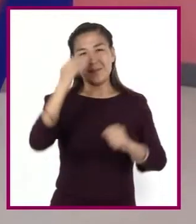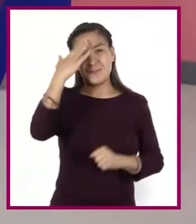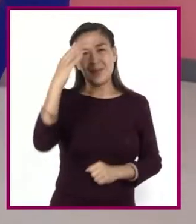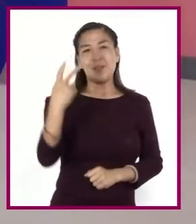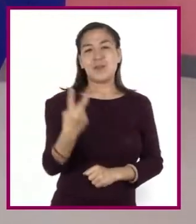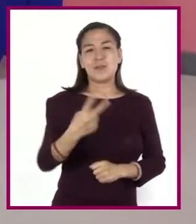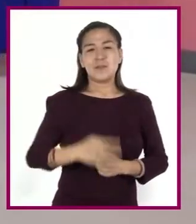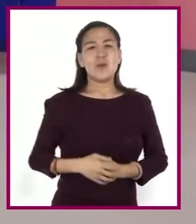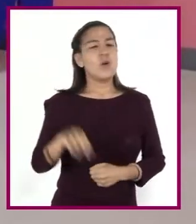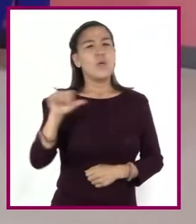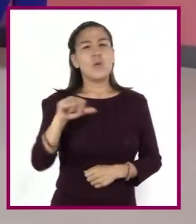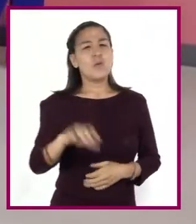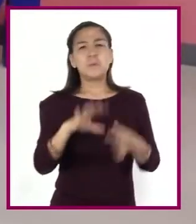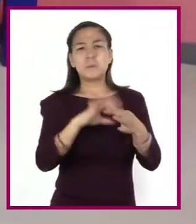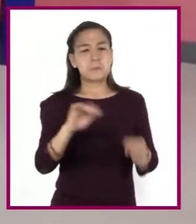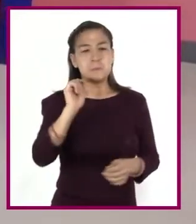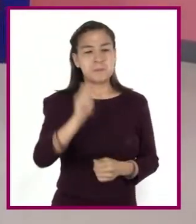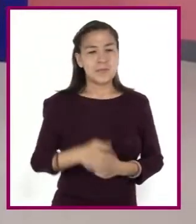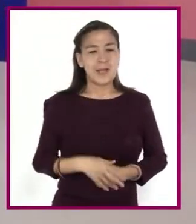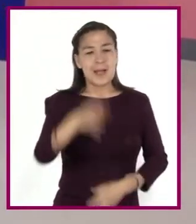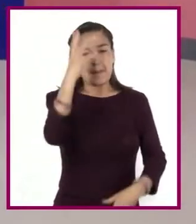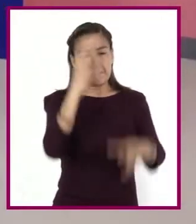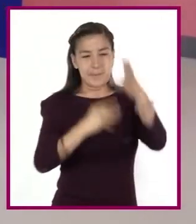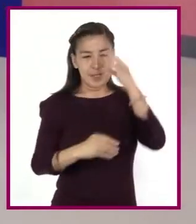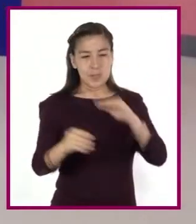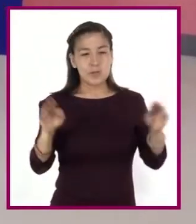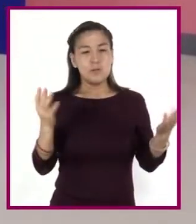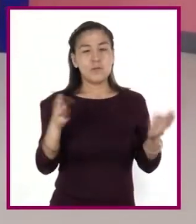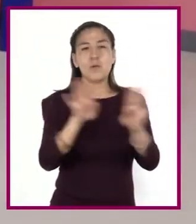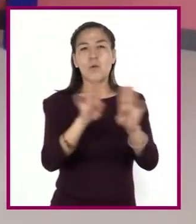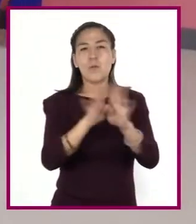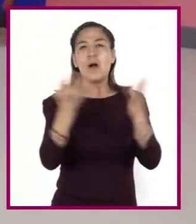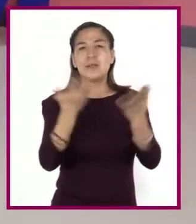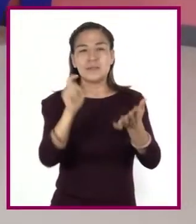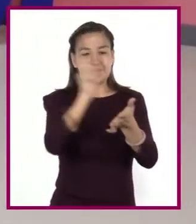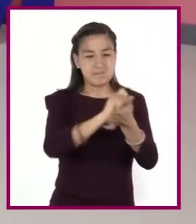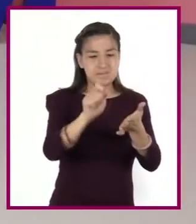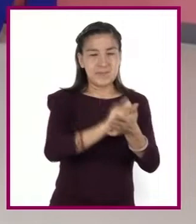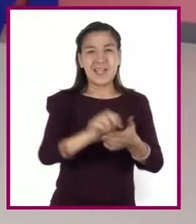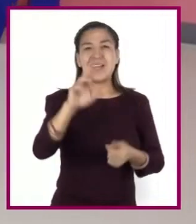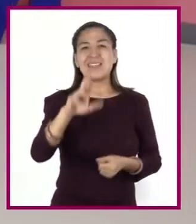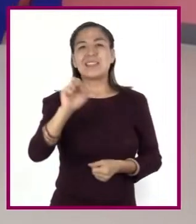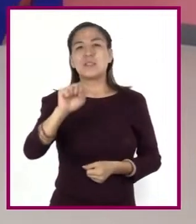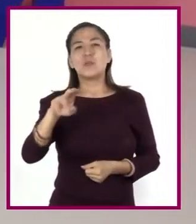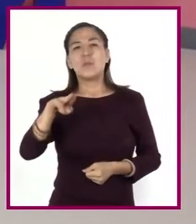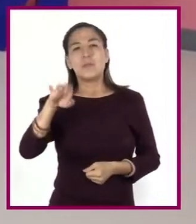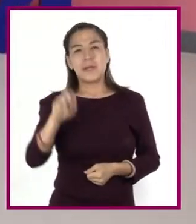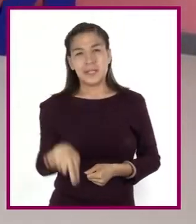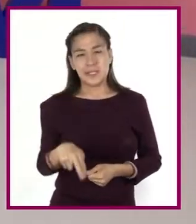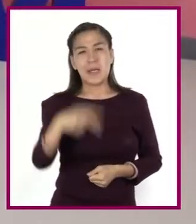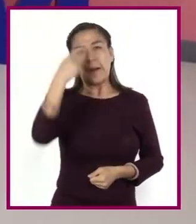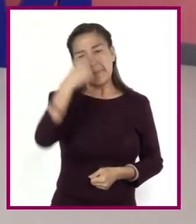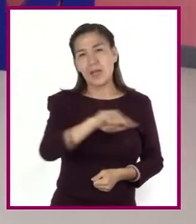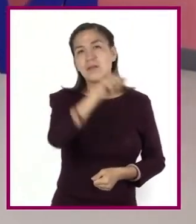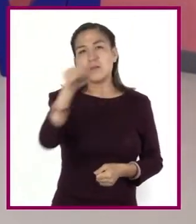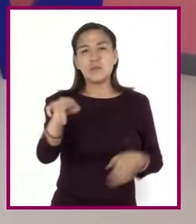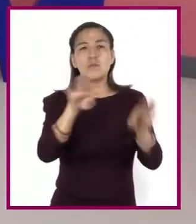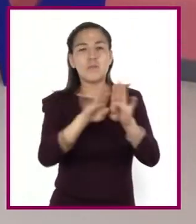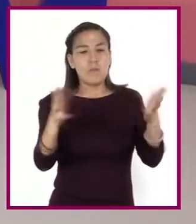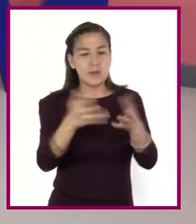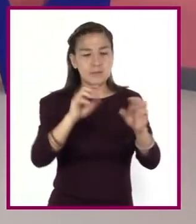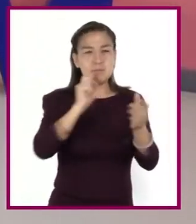2. Hoy hablaremos sobre aprendiendo a explorar resúmenes. Con esto nos referimos a que exploraremos resúmenes